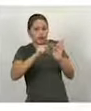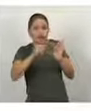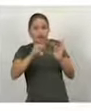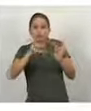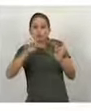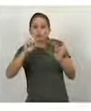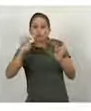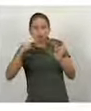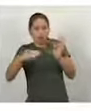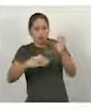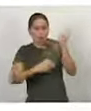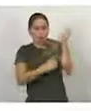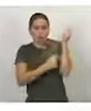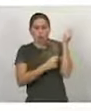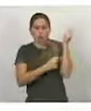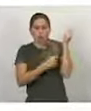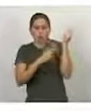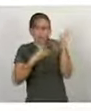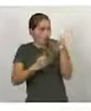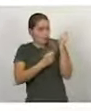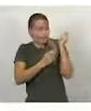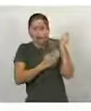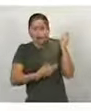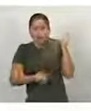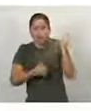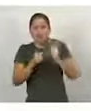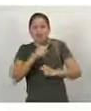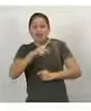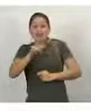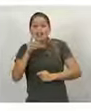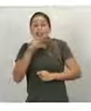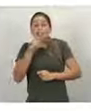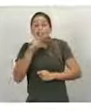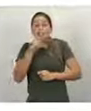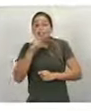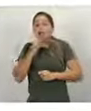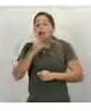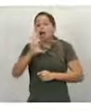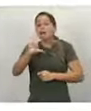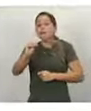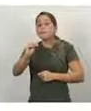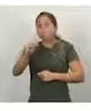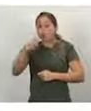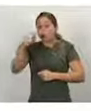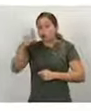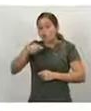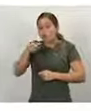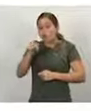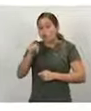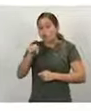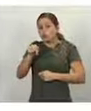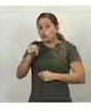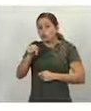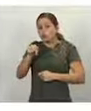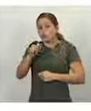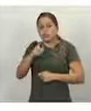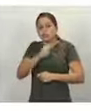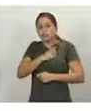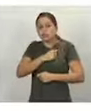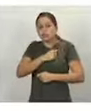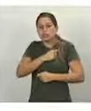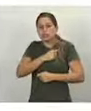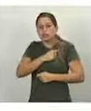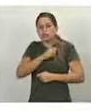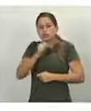soldados con armas largas. Nadie podía hablar con los acusados, ni siquiera sus